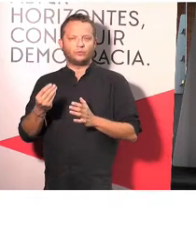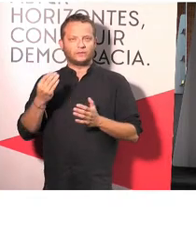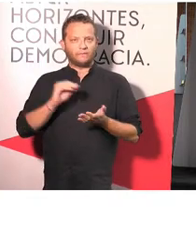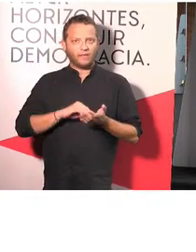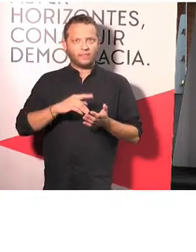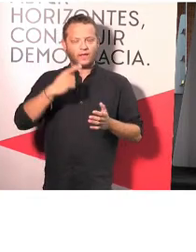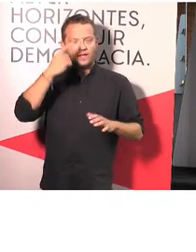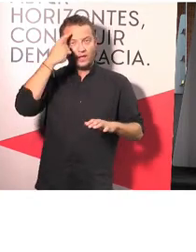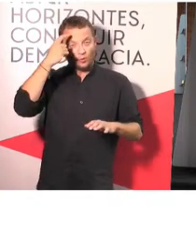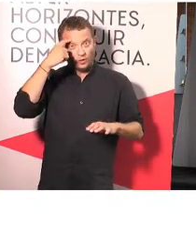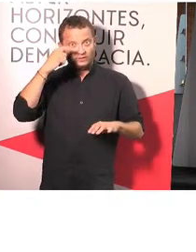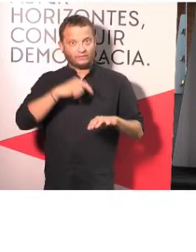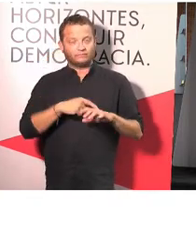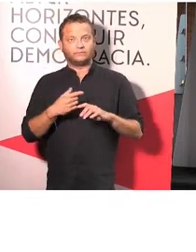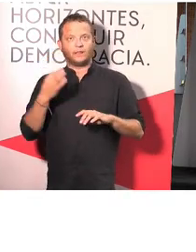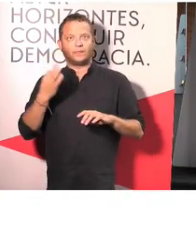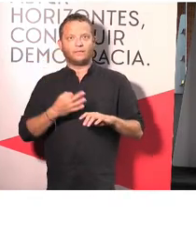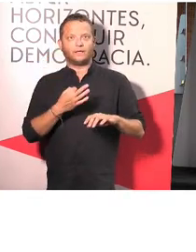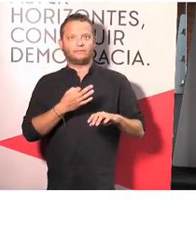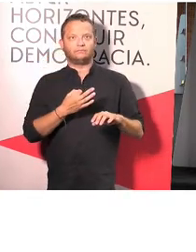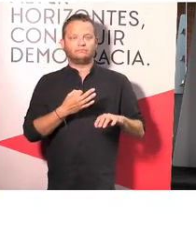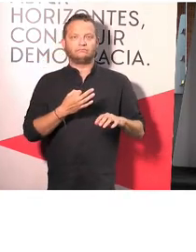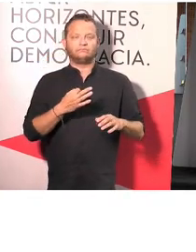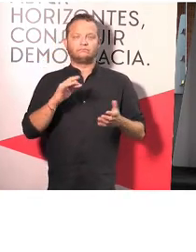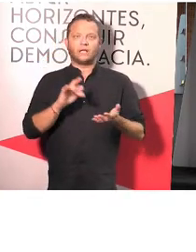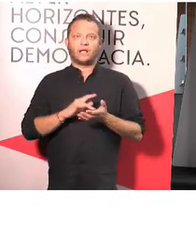cuenta tener presente